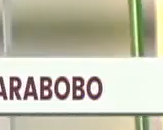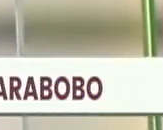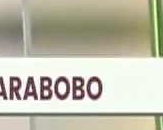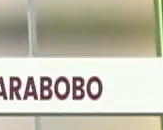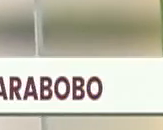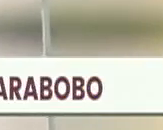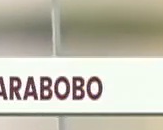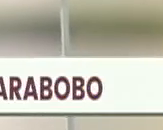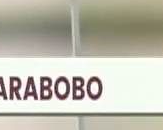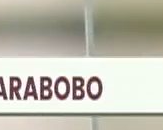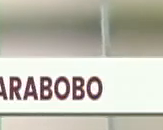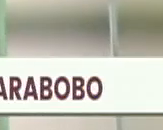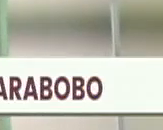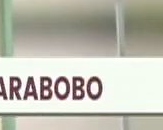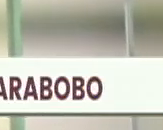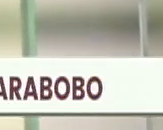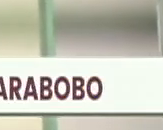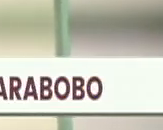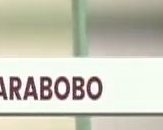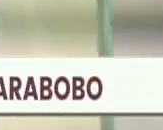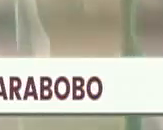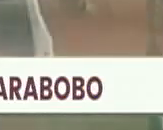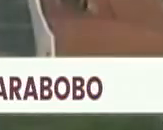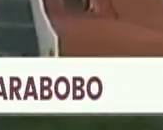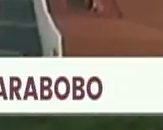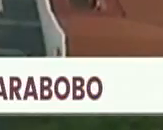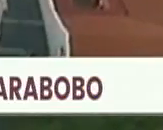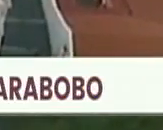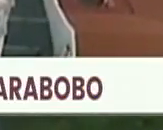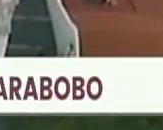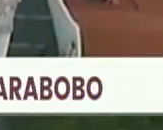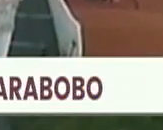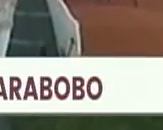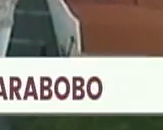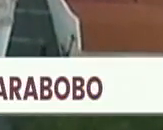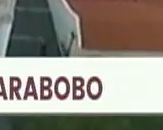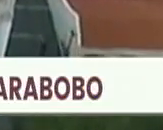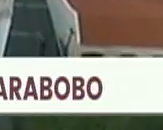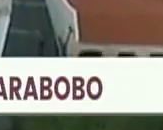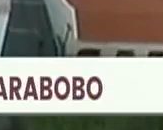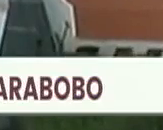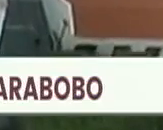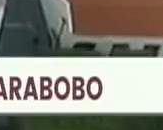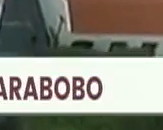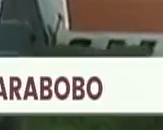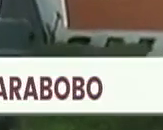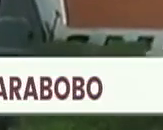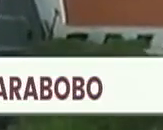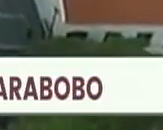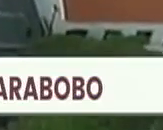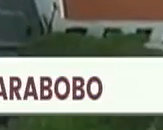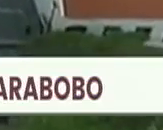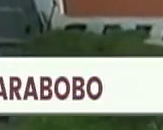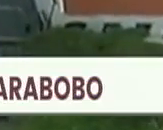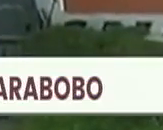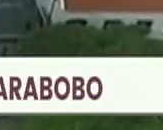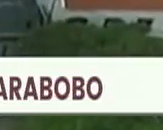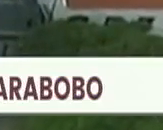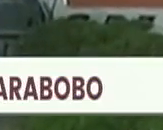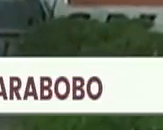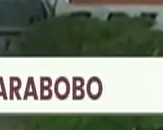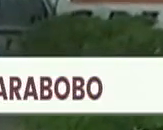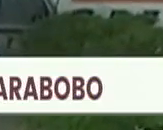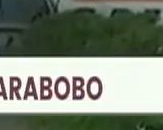defiende su independencia y soberanía y ratifica su carácter antiimperialista y anticolonialista. Ha exhortado a toda